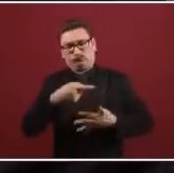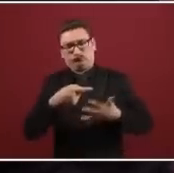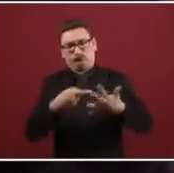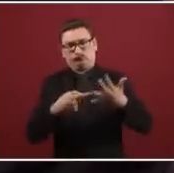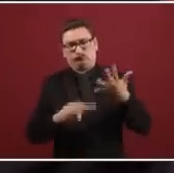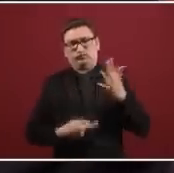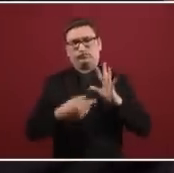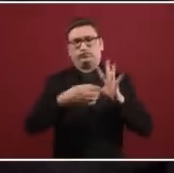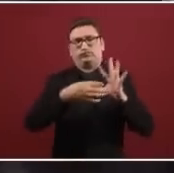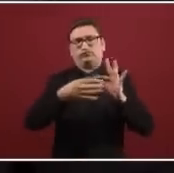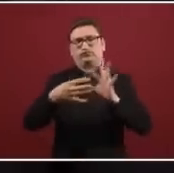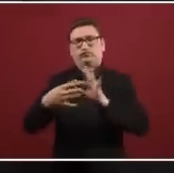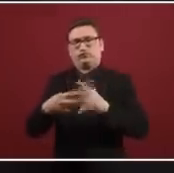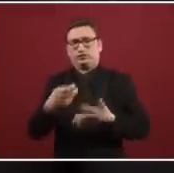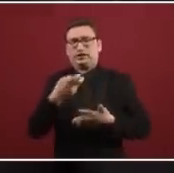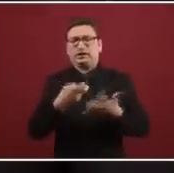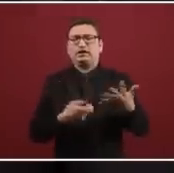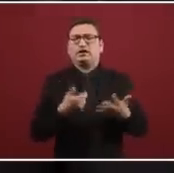Ya se hizo el avalúo